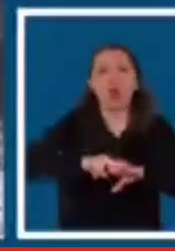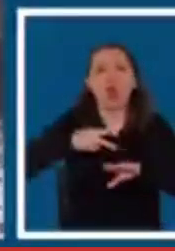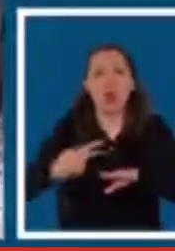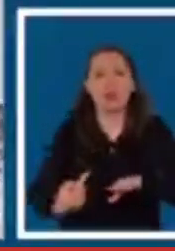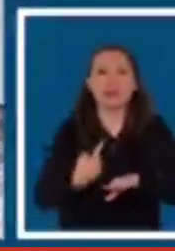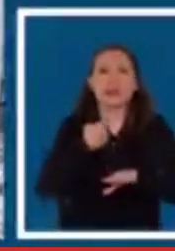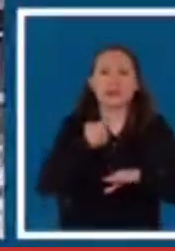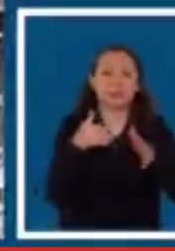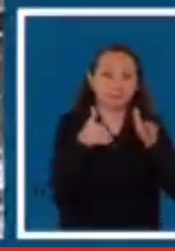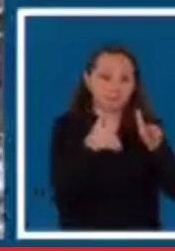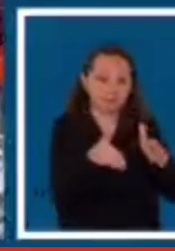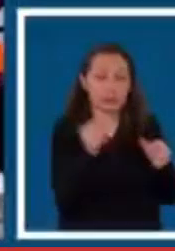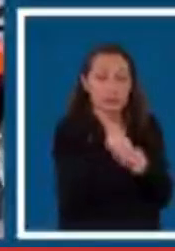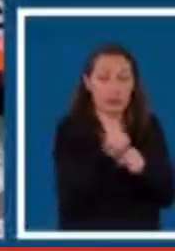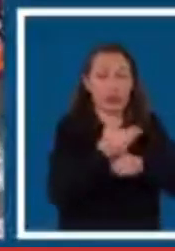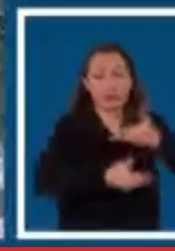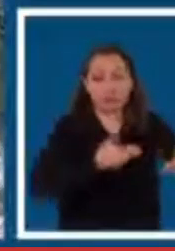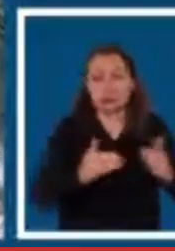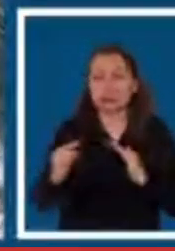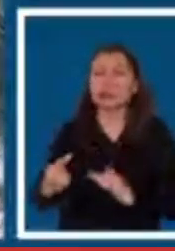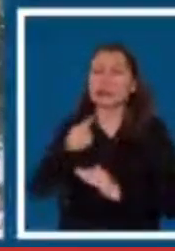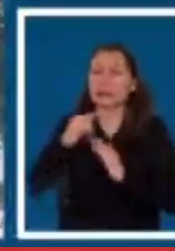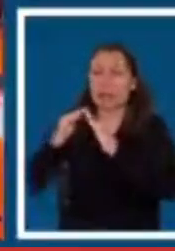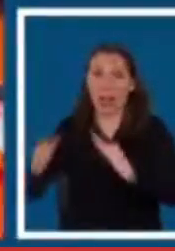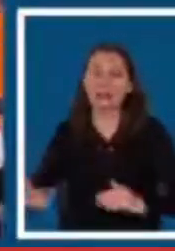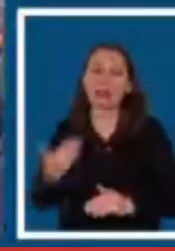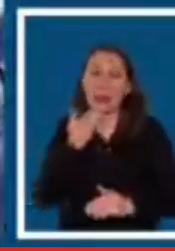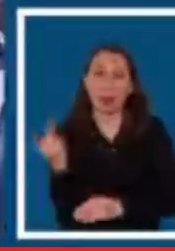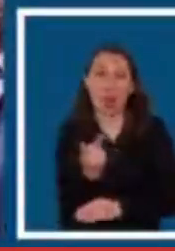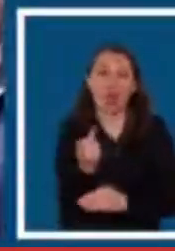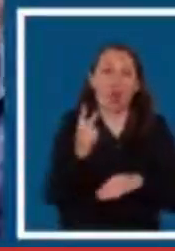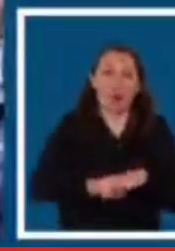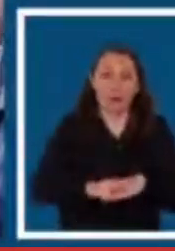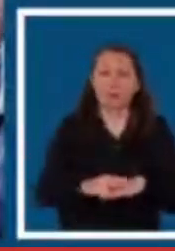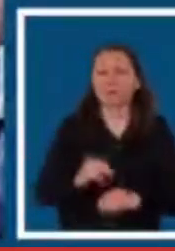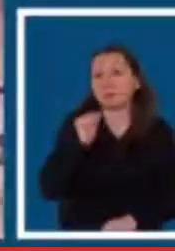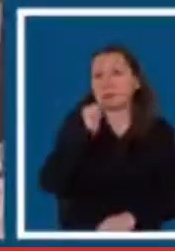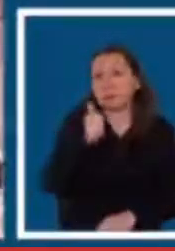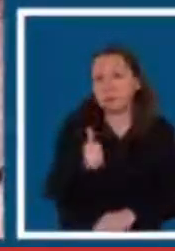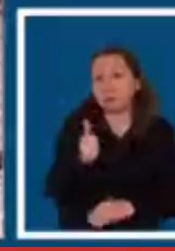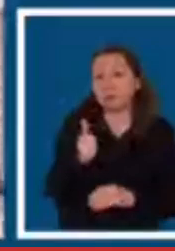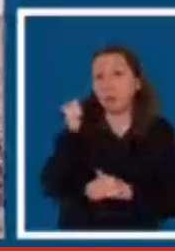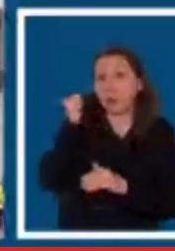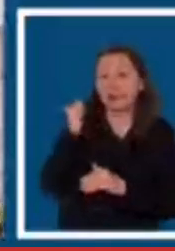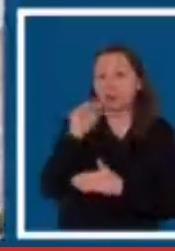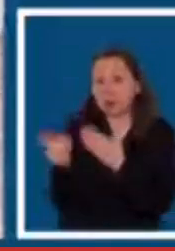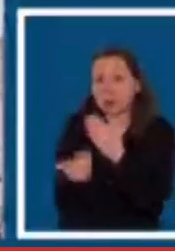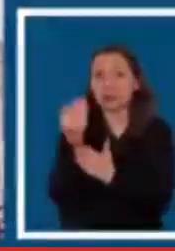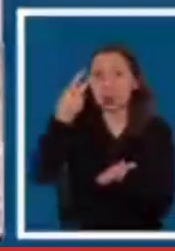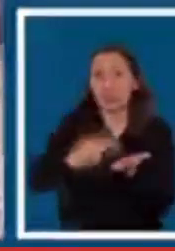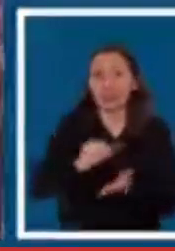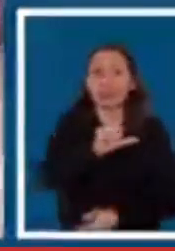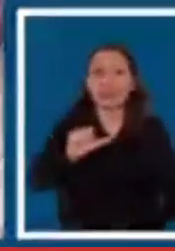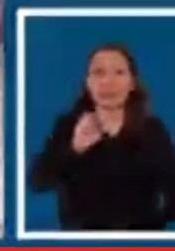afectaciones afectaciones productivas y afectaciones de vivienda al día de hoy en la mañana teníamos levantadas dos